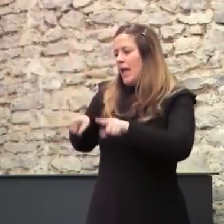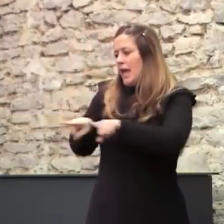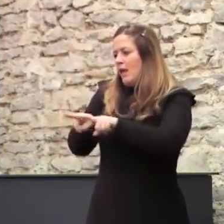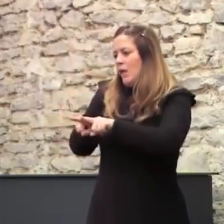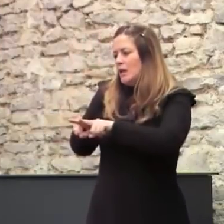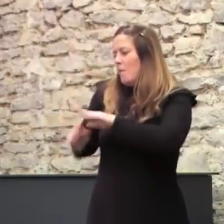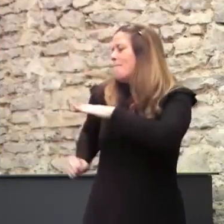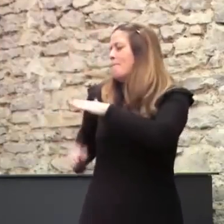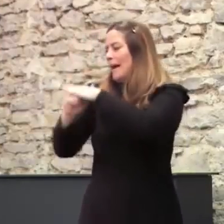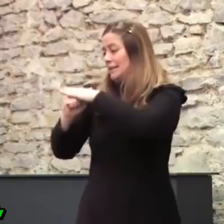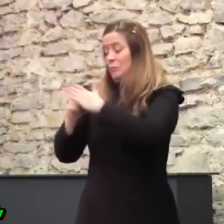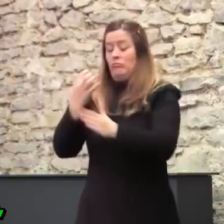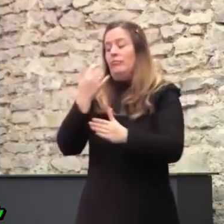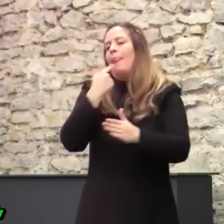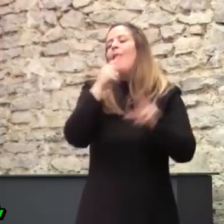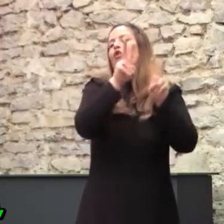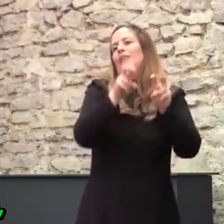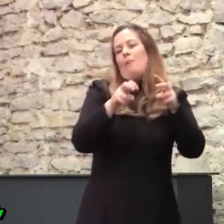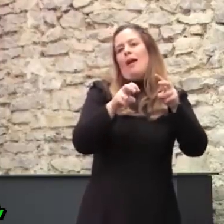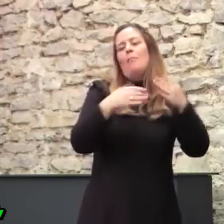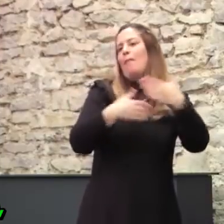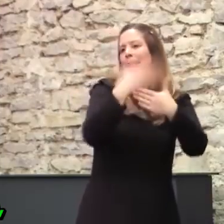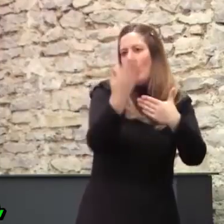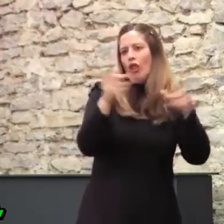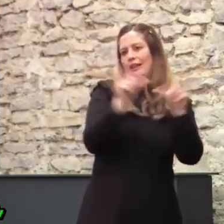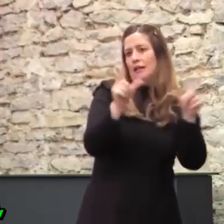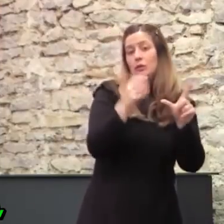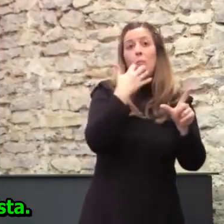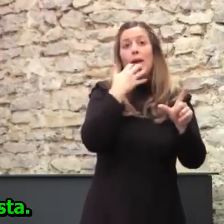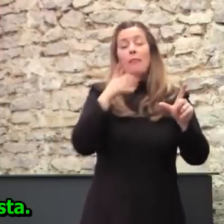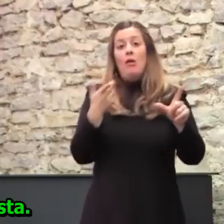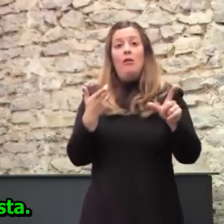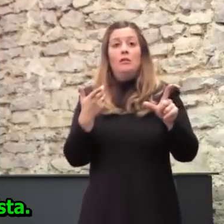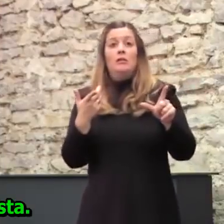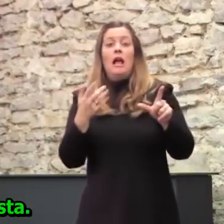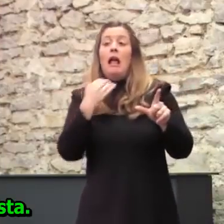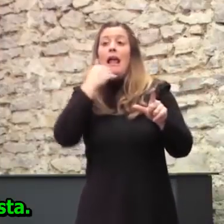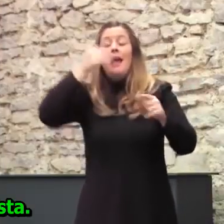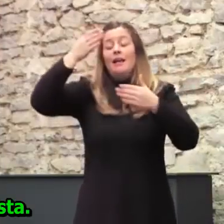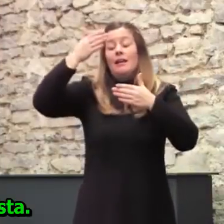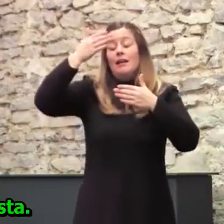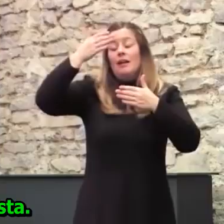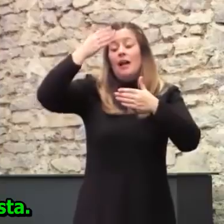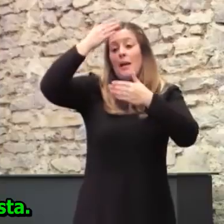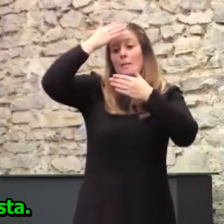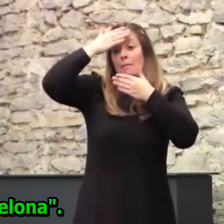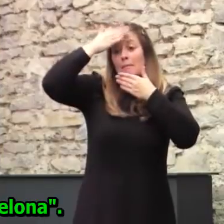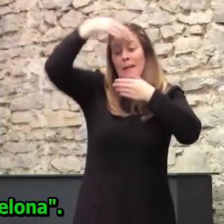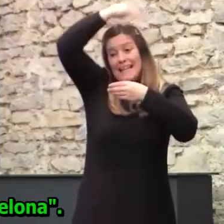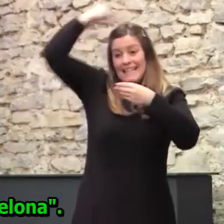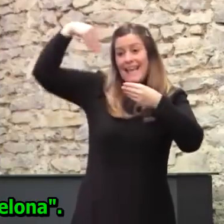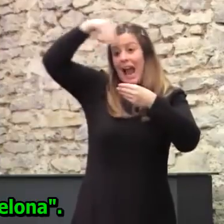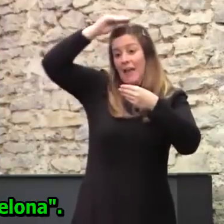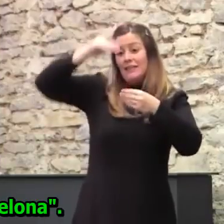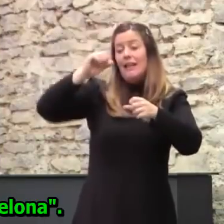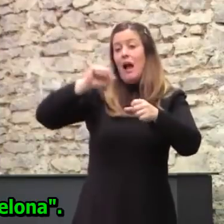Hablo sobre todo del tratamiento de la prensa, ¿no? En la prensa, por ejemplo, cuando hay un atentado yihadista, no se explican los motivos del yihadista. Se